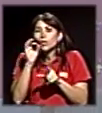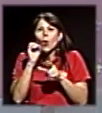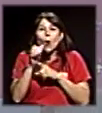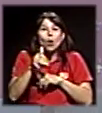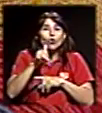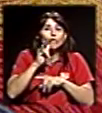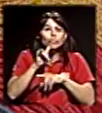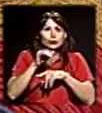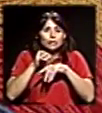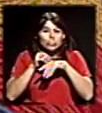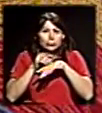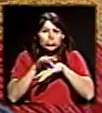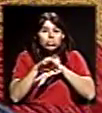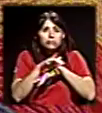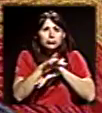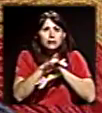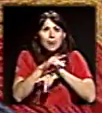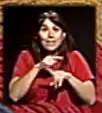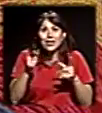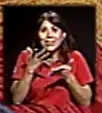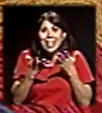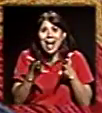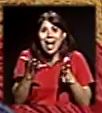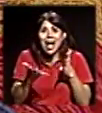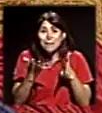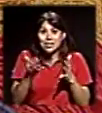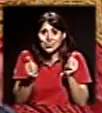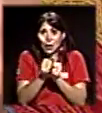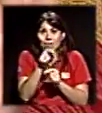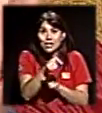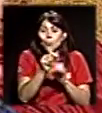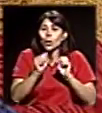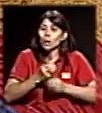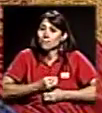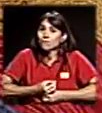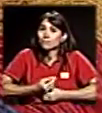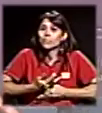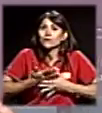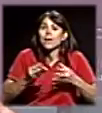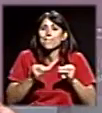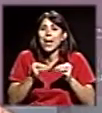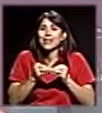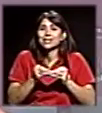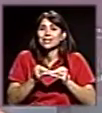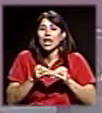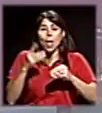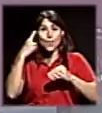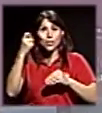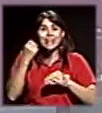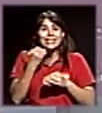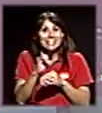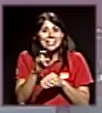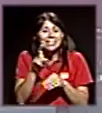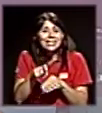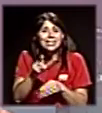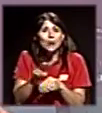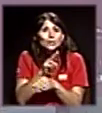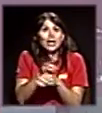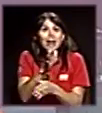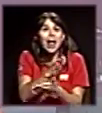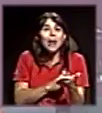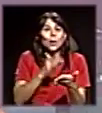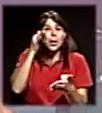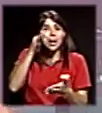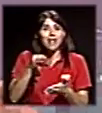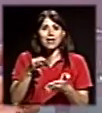mucho más pero se quedaron porque bajo la influencia de una sustancia van a creer que son están siendo mucho